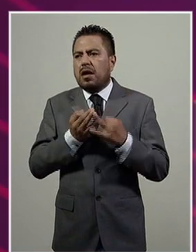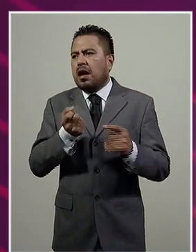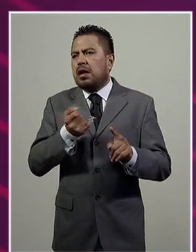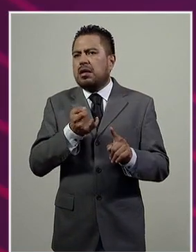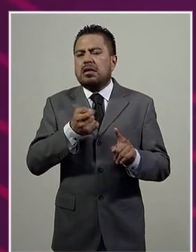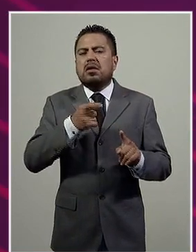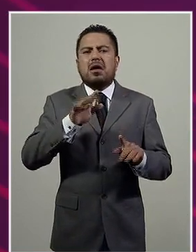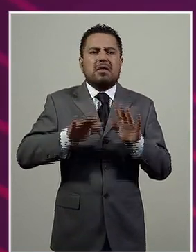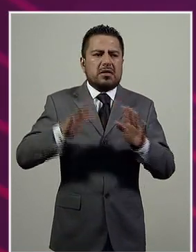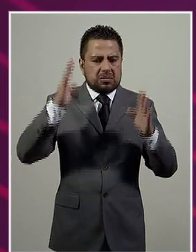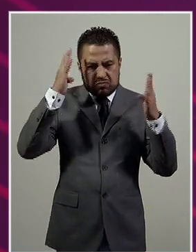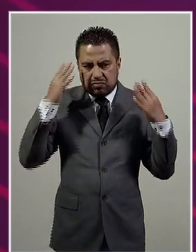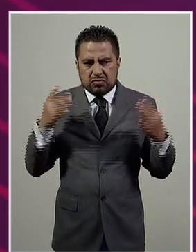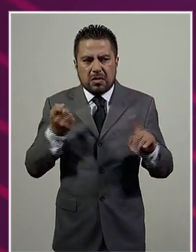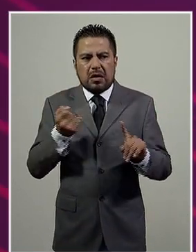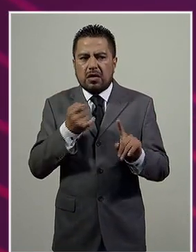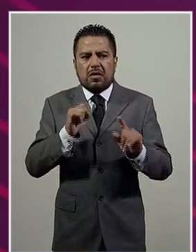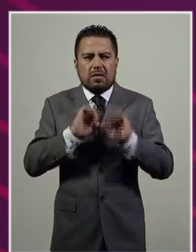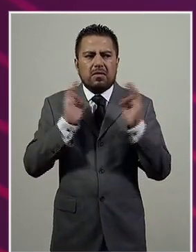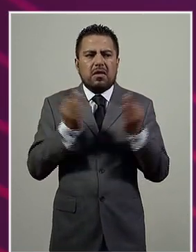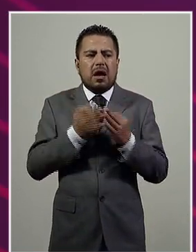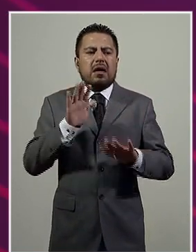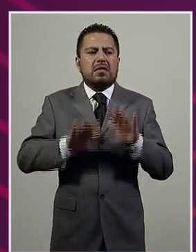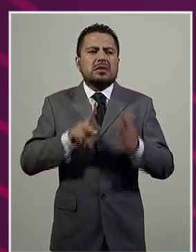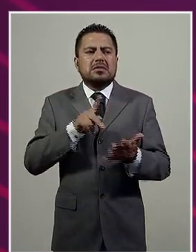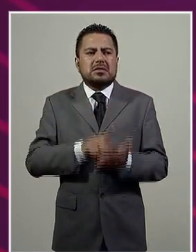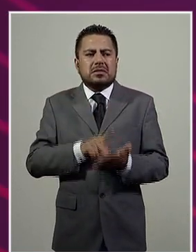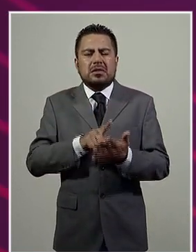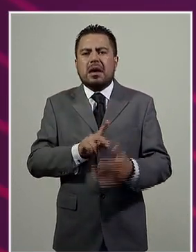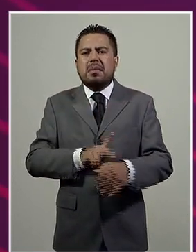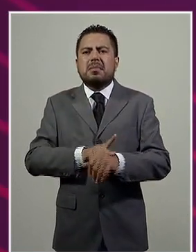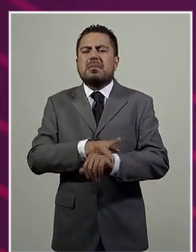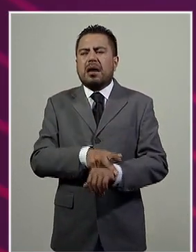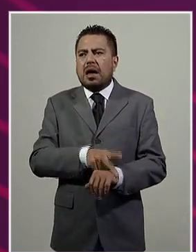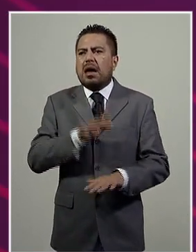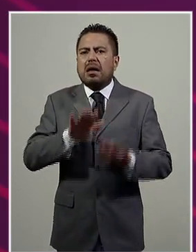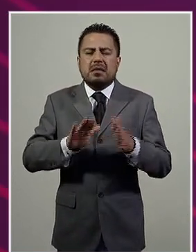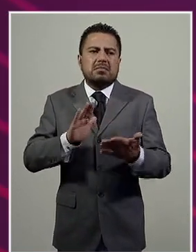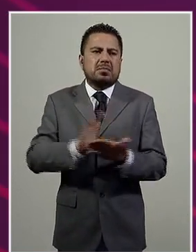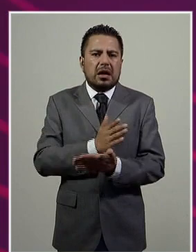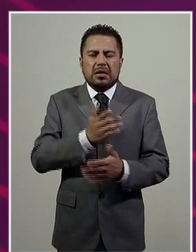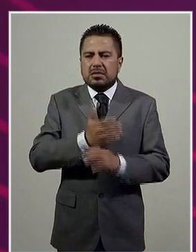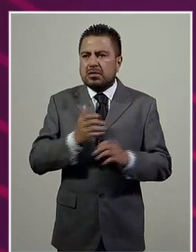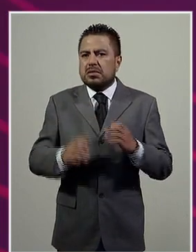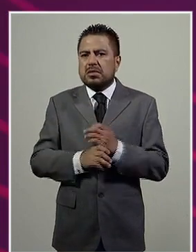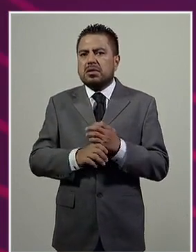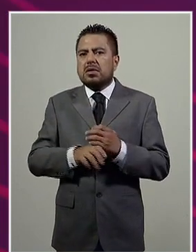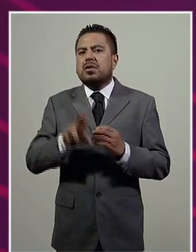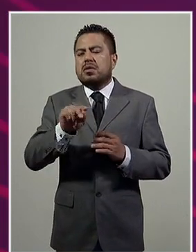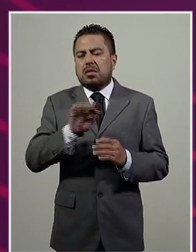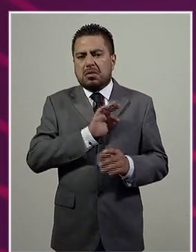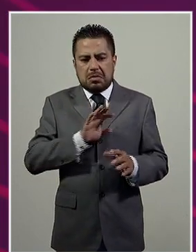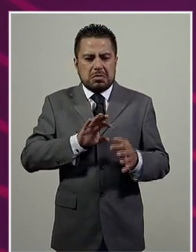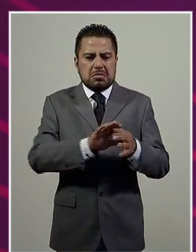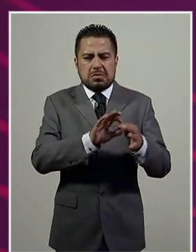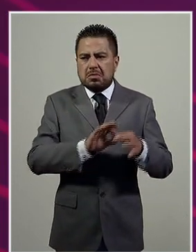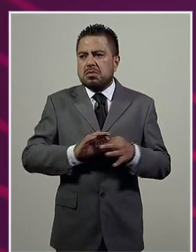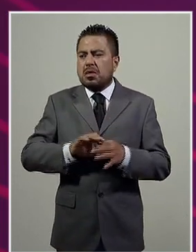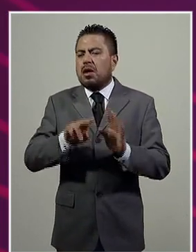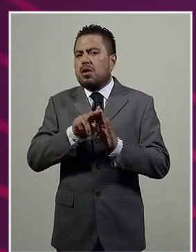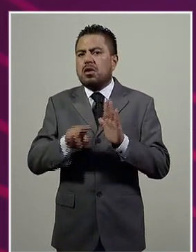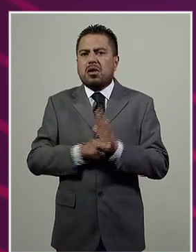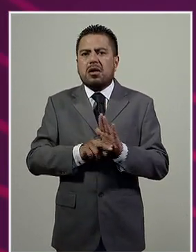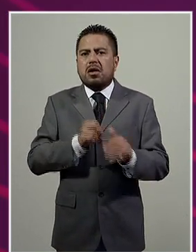tener el cabello de un modo, debes de tener cierto peso, cierto tono de piel y demás, uno va tratando de conformarse a esa norma